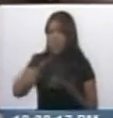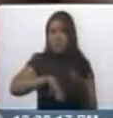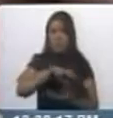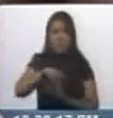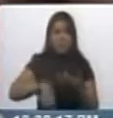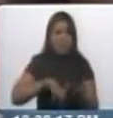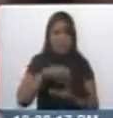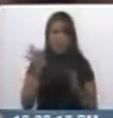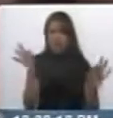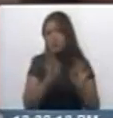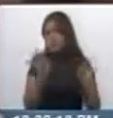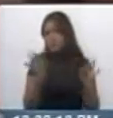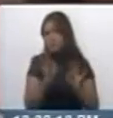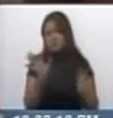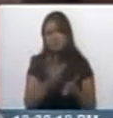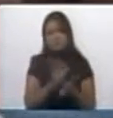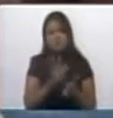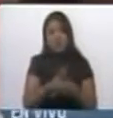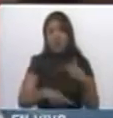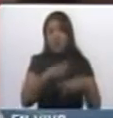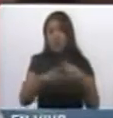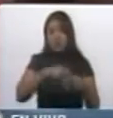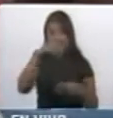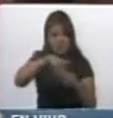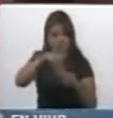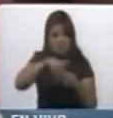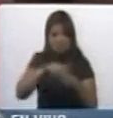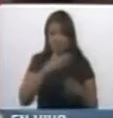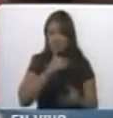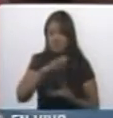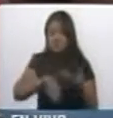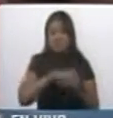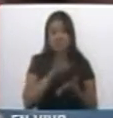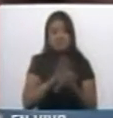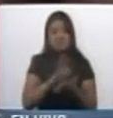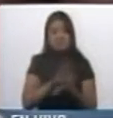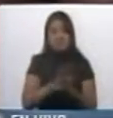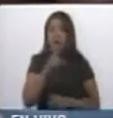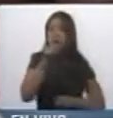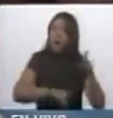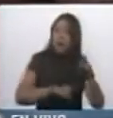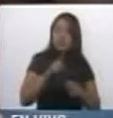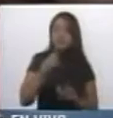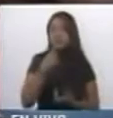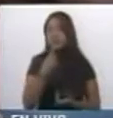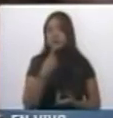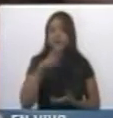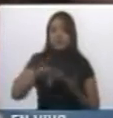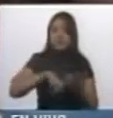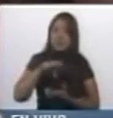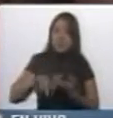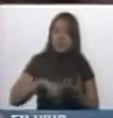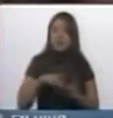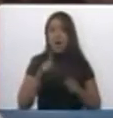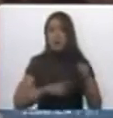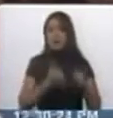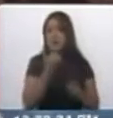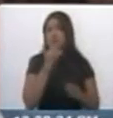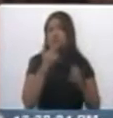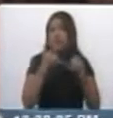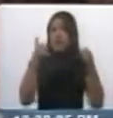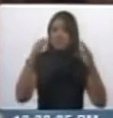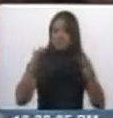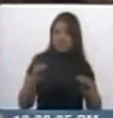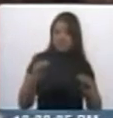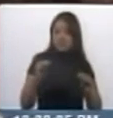sin ningún inconveniente en el proceso electoral. Algunas dificultades por alguna falla eléctrica en alguna